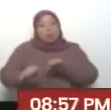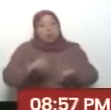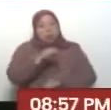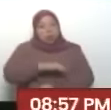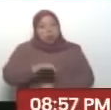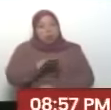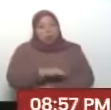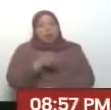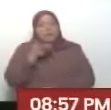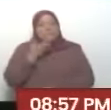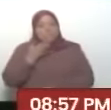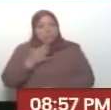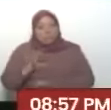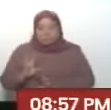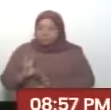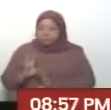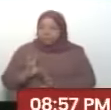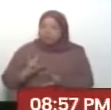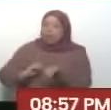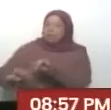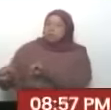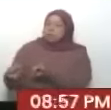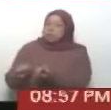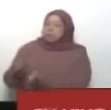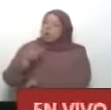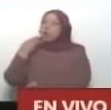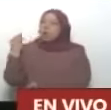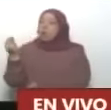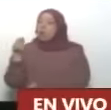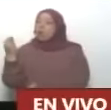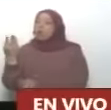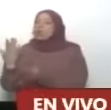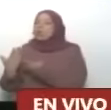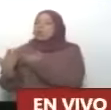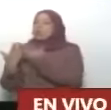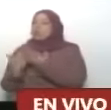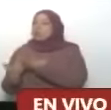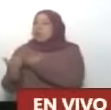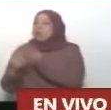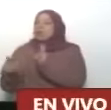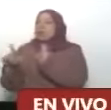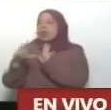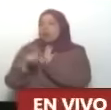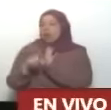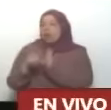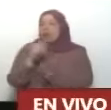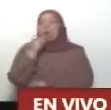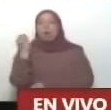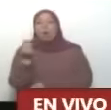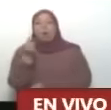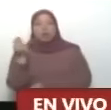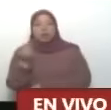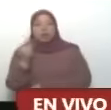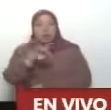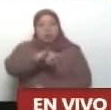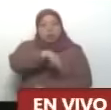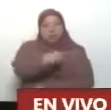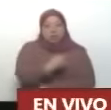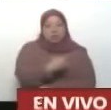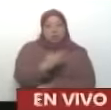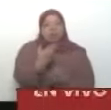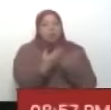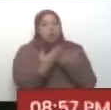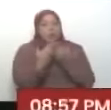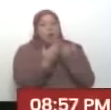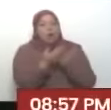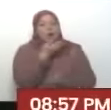de la juventud tiene la juventud de los estudiantes del liceo, tiene la juventud de los estudiantes de universidades,